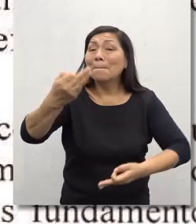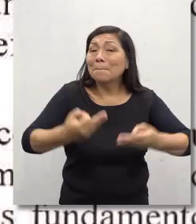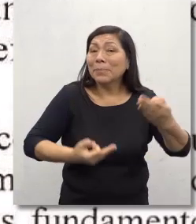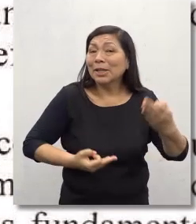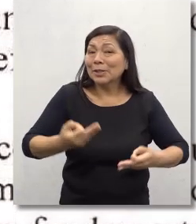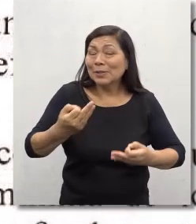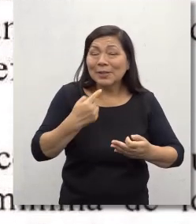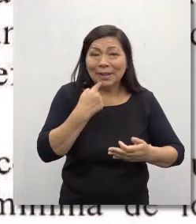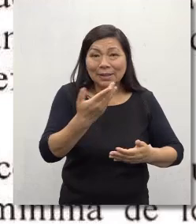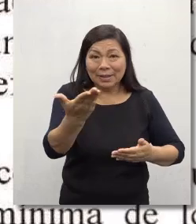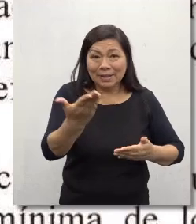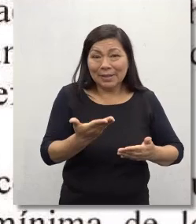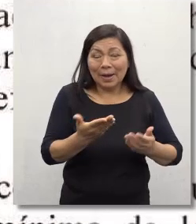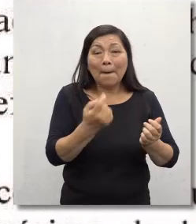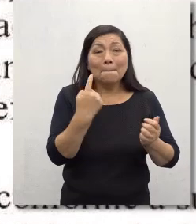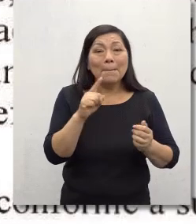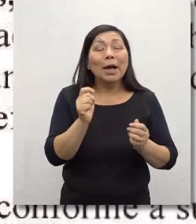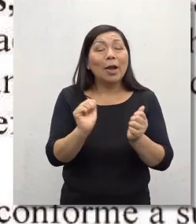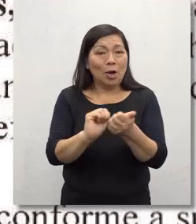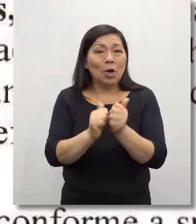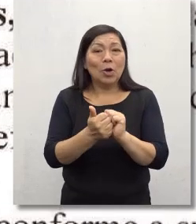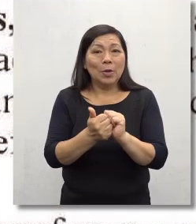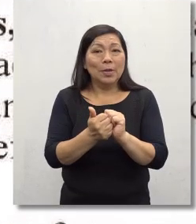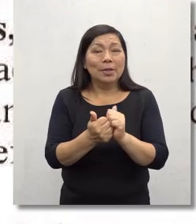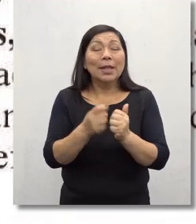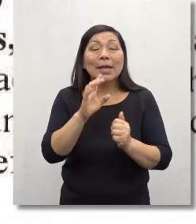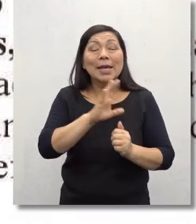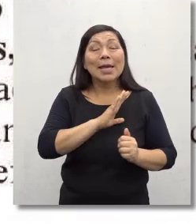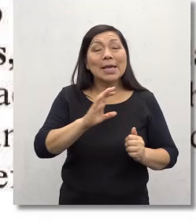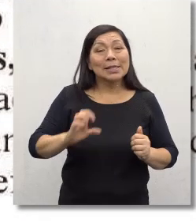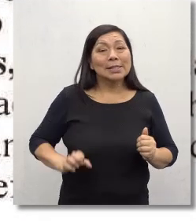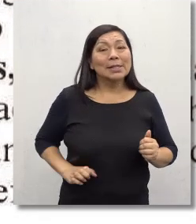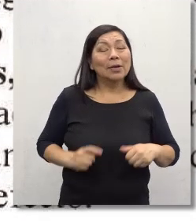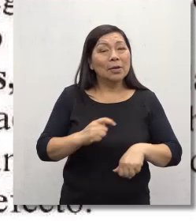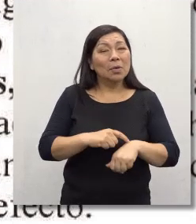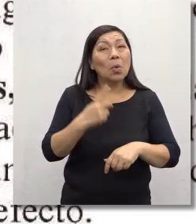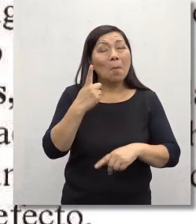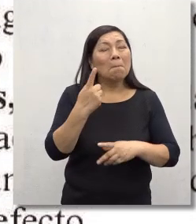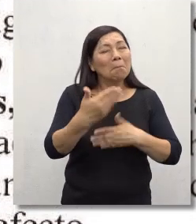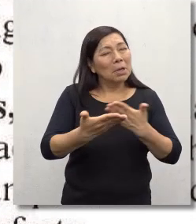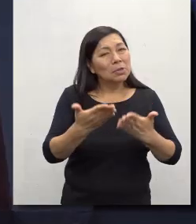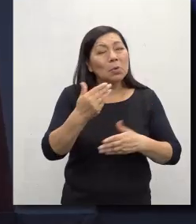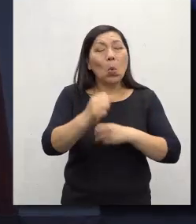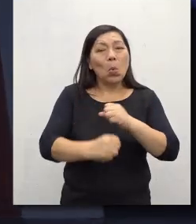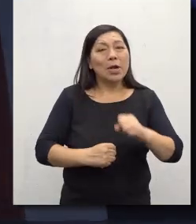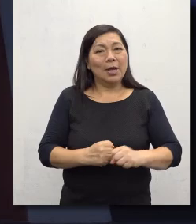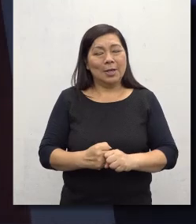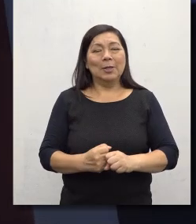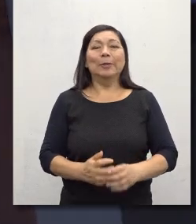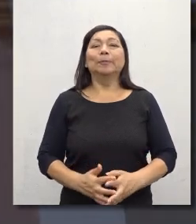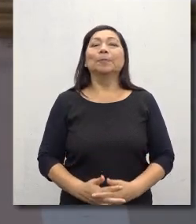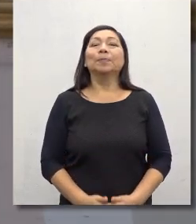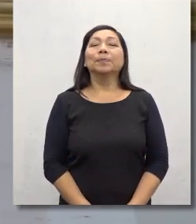presupuestarias, las medidas adecuadas para corregir dicho estado en el plazo de un año.